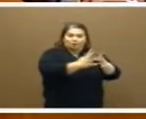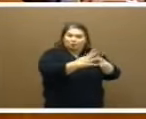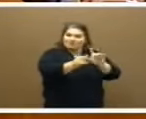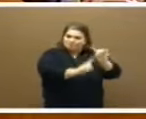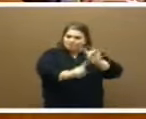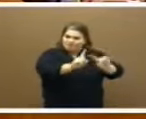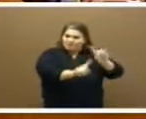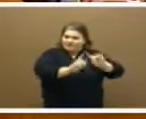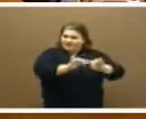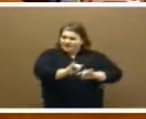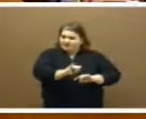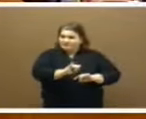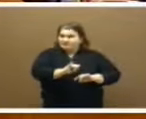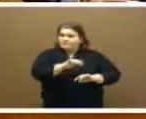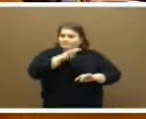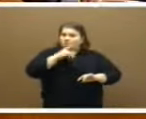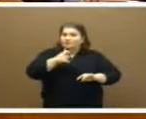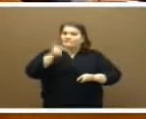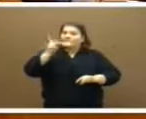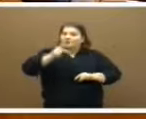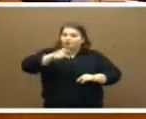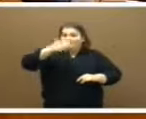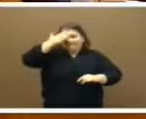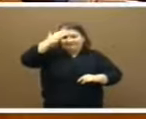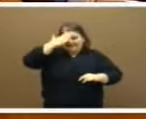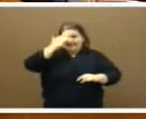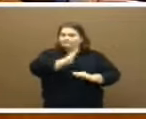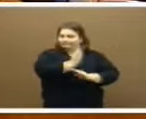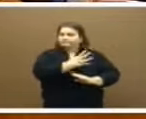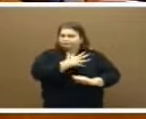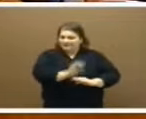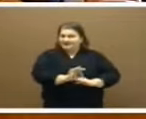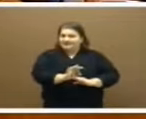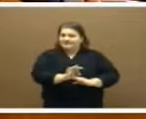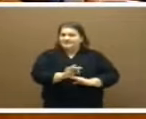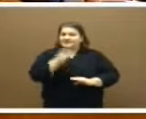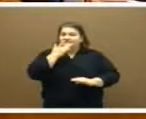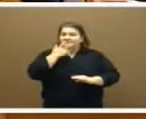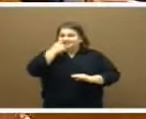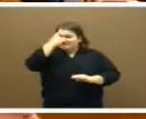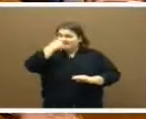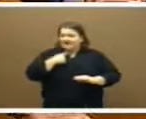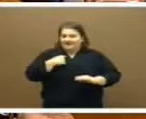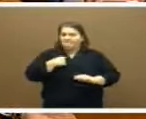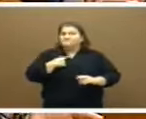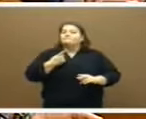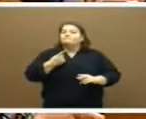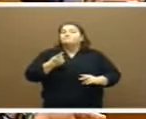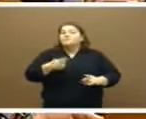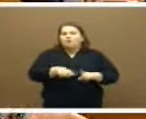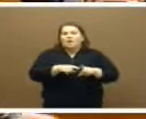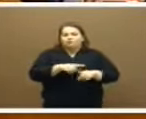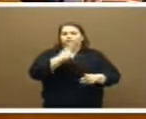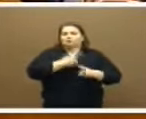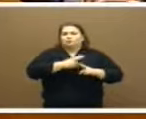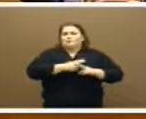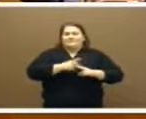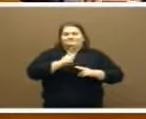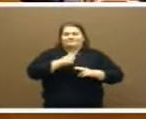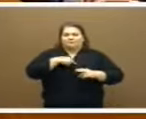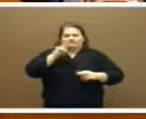que ciertamente vulneraron los derechos fundamentales, y si no fueran tan duras las imágenes, yo le diría que pidiera las imágenes,